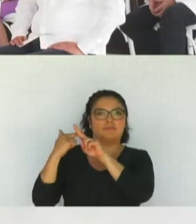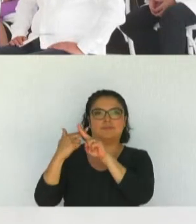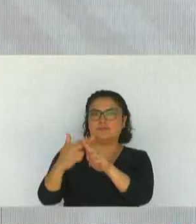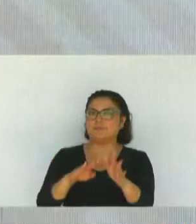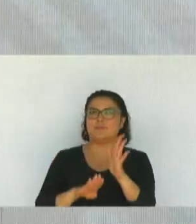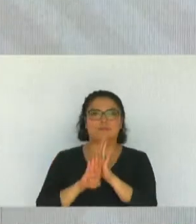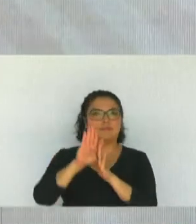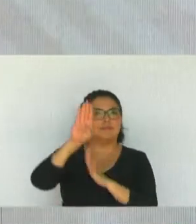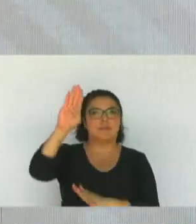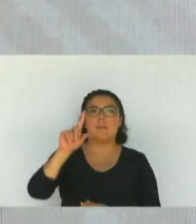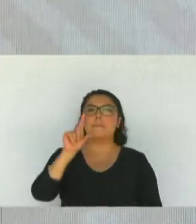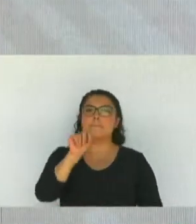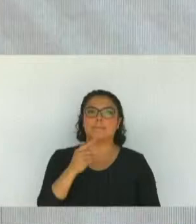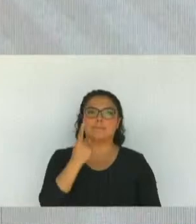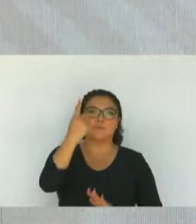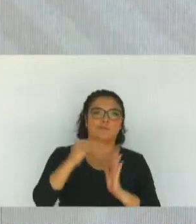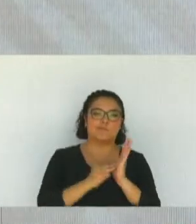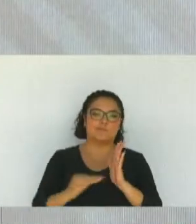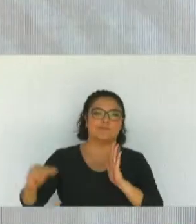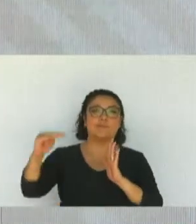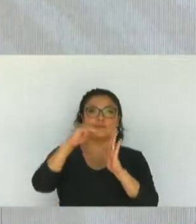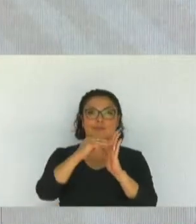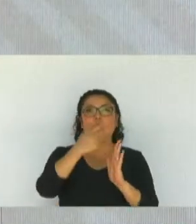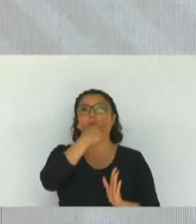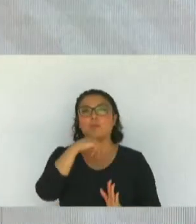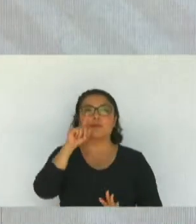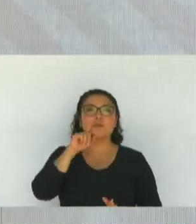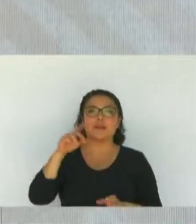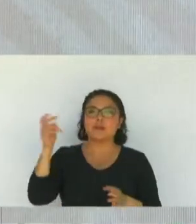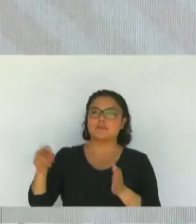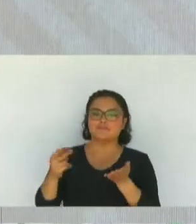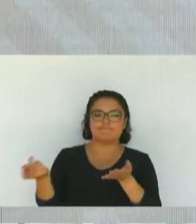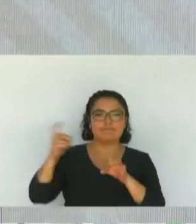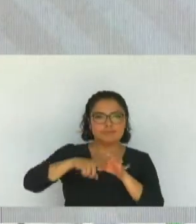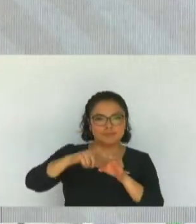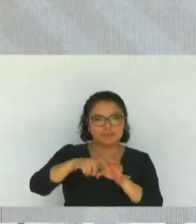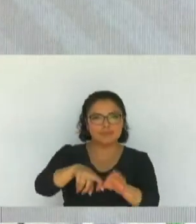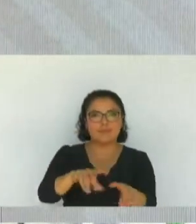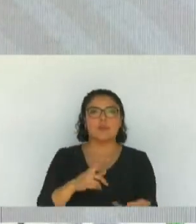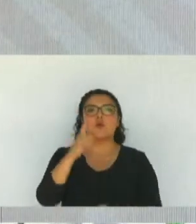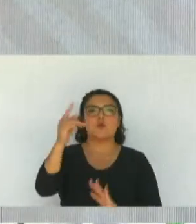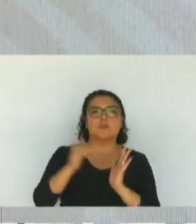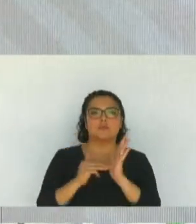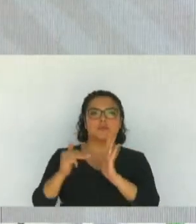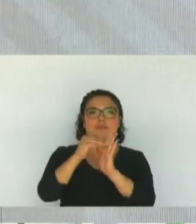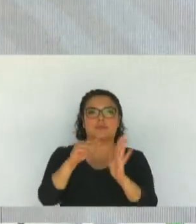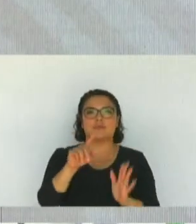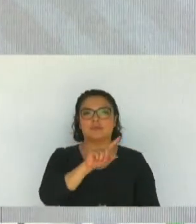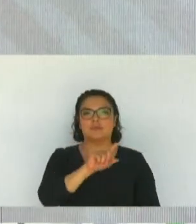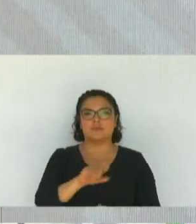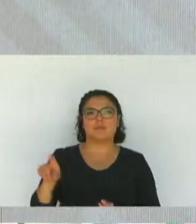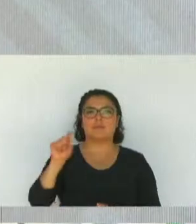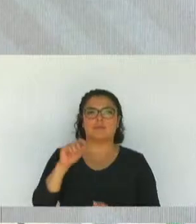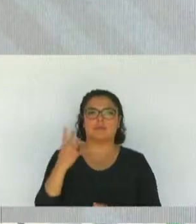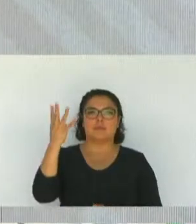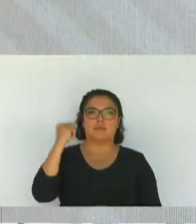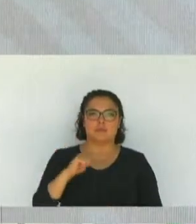21 millones de trabajadores registrados, 1,059,000 patrones, también en el más alto de la